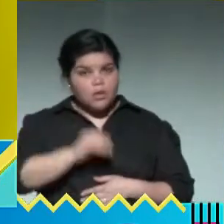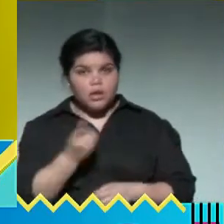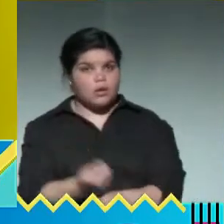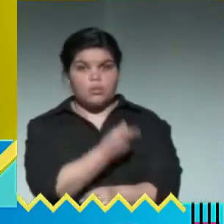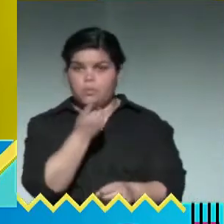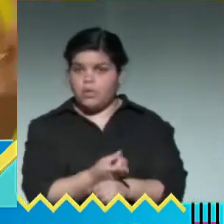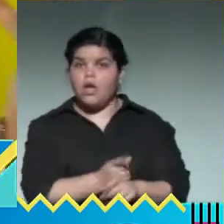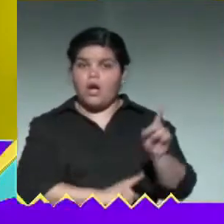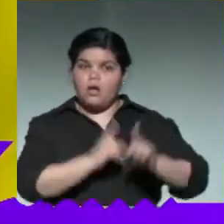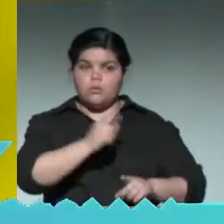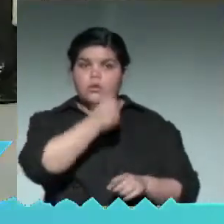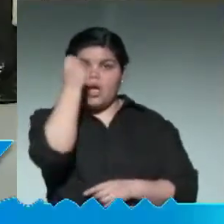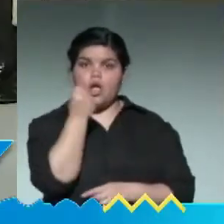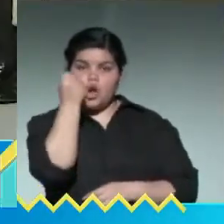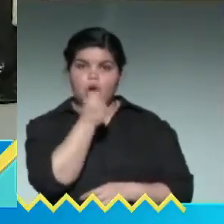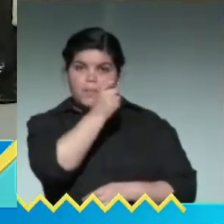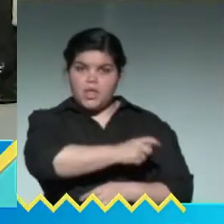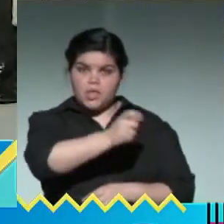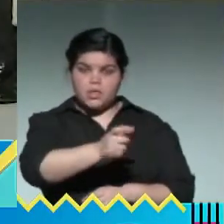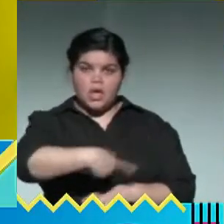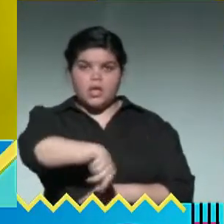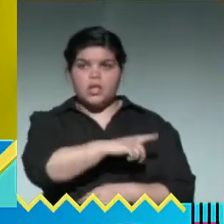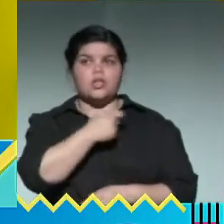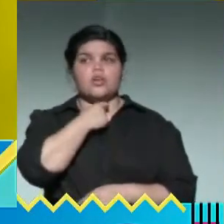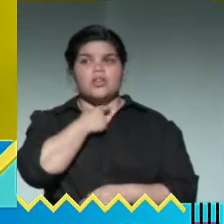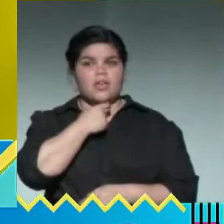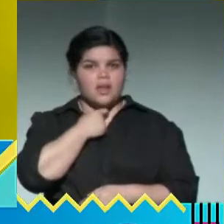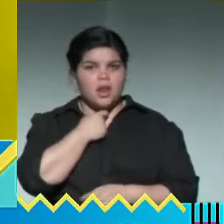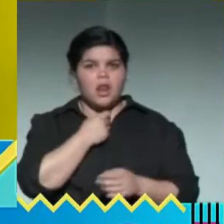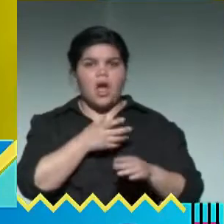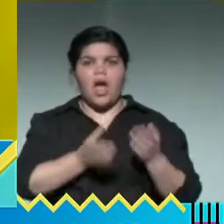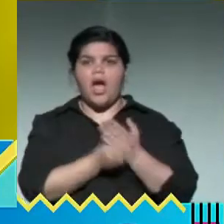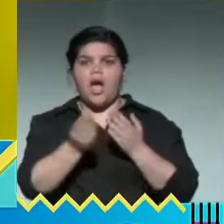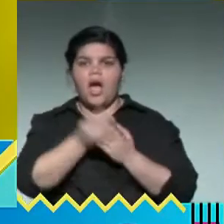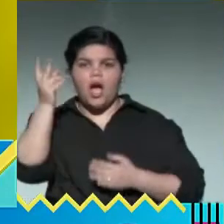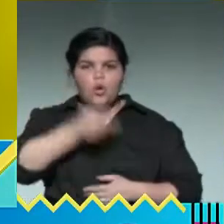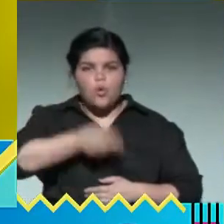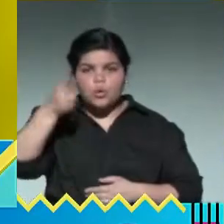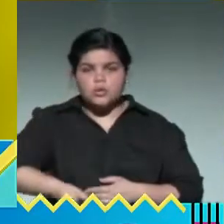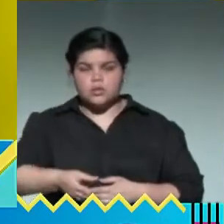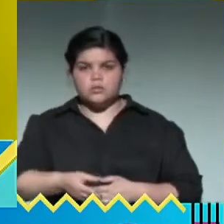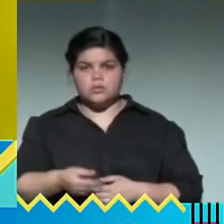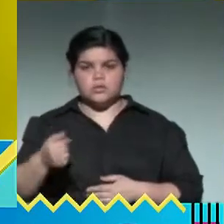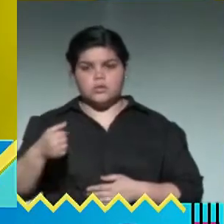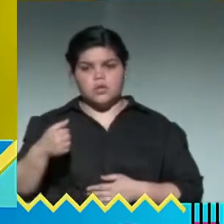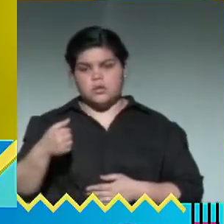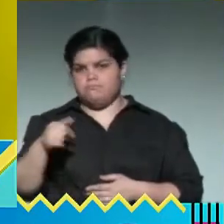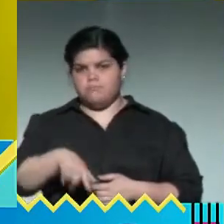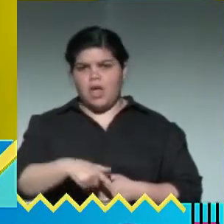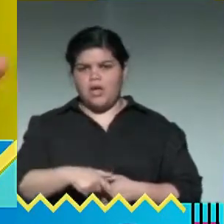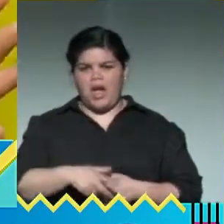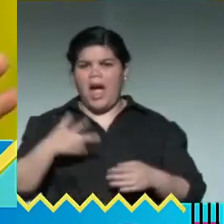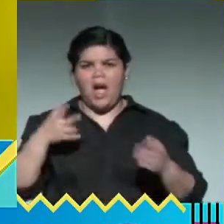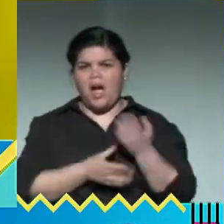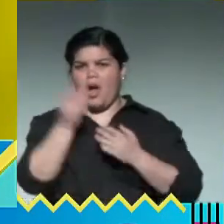economistas que pretendían un ajuste mucho más fuerte, que para mí era errado, y que, bueno, que